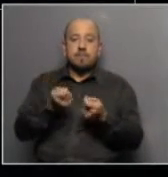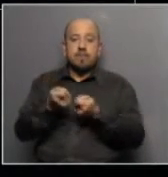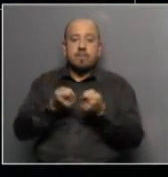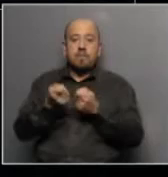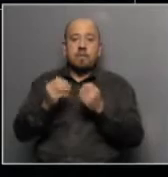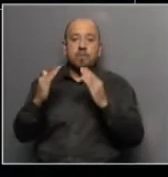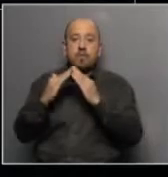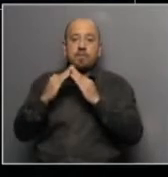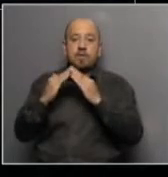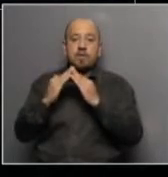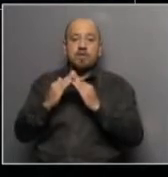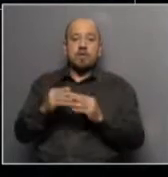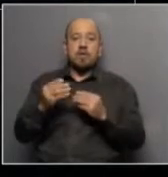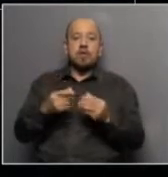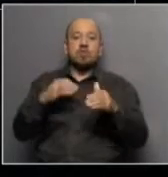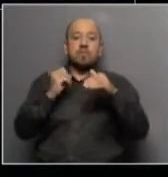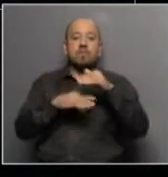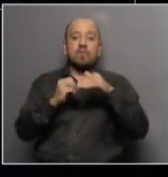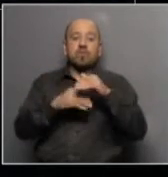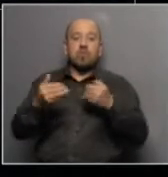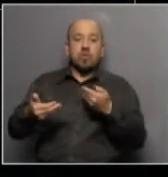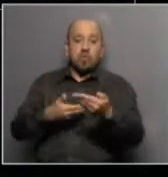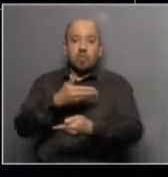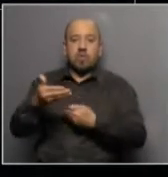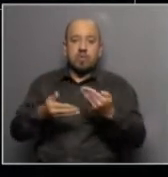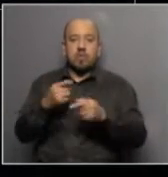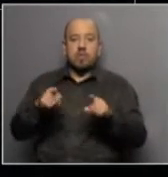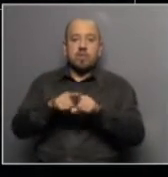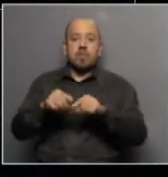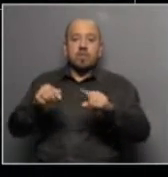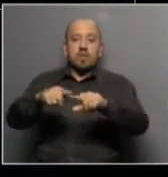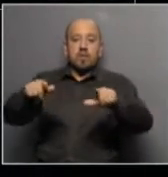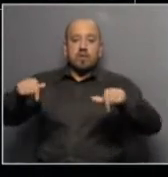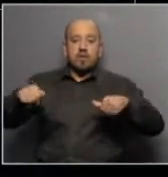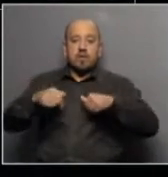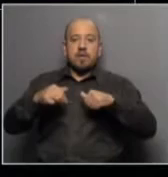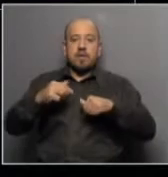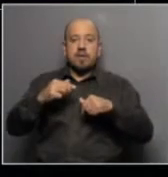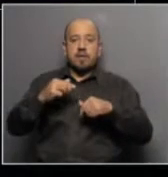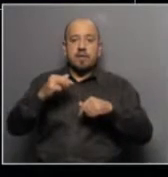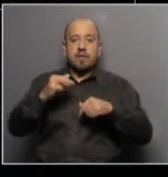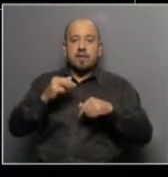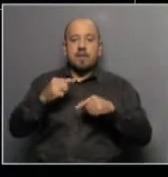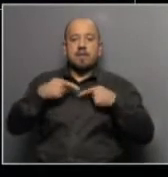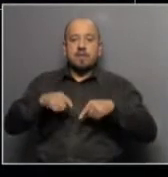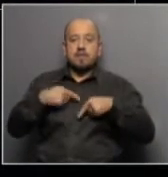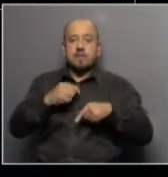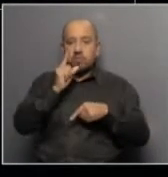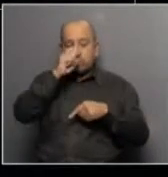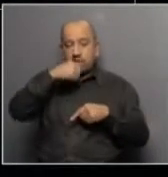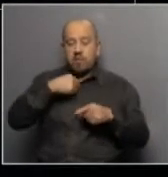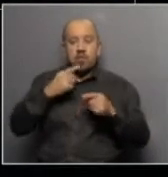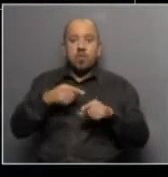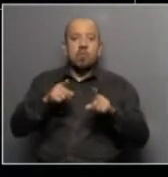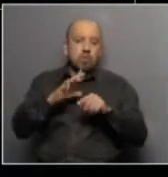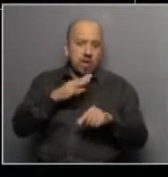vivienda. Es un fondo rotatorio, igual que la cartera de tierras de la Intendencia de Montevideo. Quiere decir que cuando hay voluntad política,